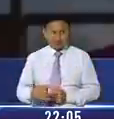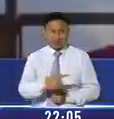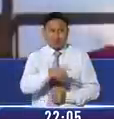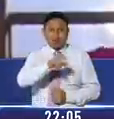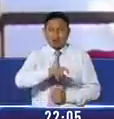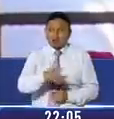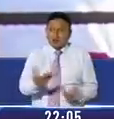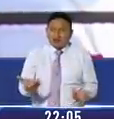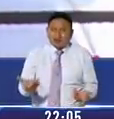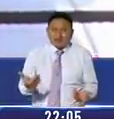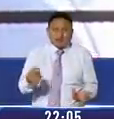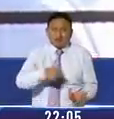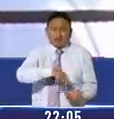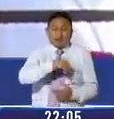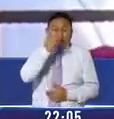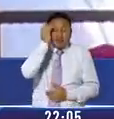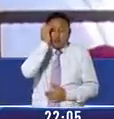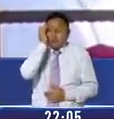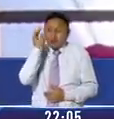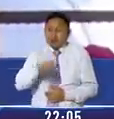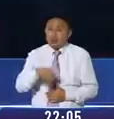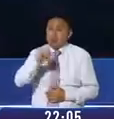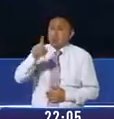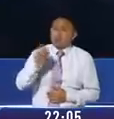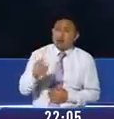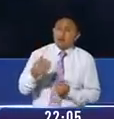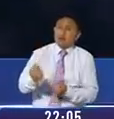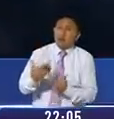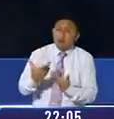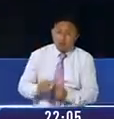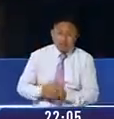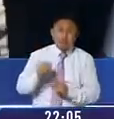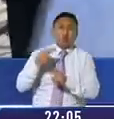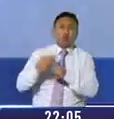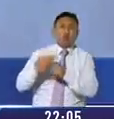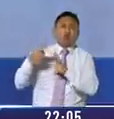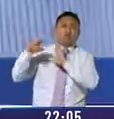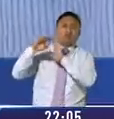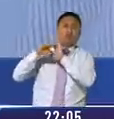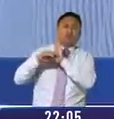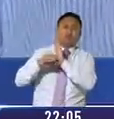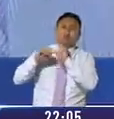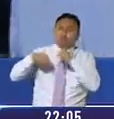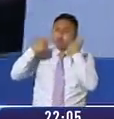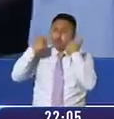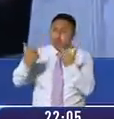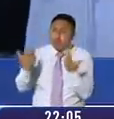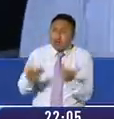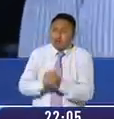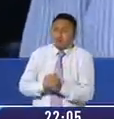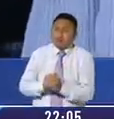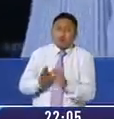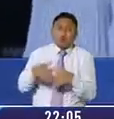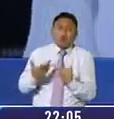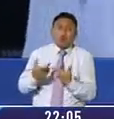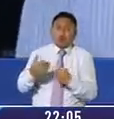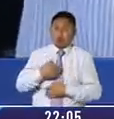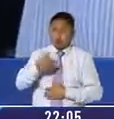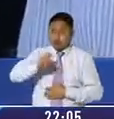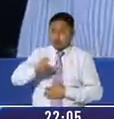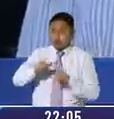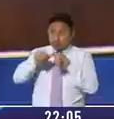de familiares que buscaba saber más. Querían listas con nombres para estar atentos y conocer si era necesario quedarse